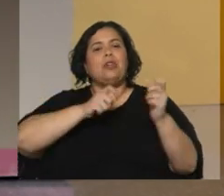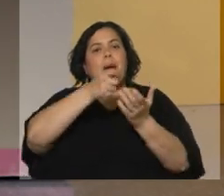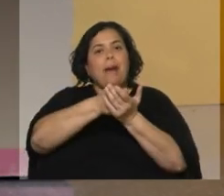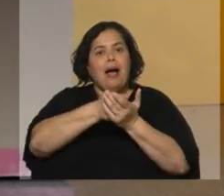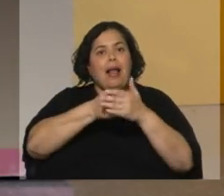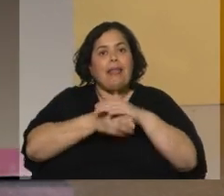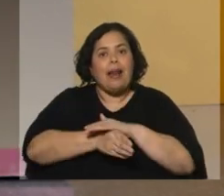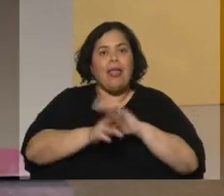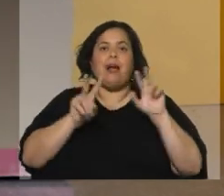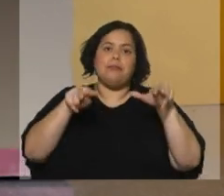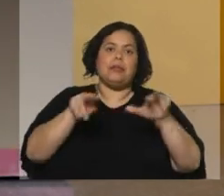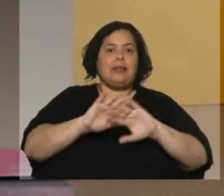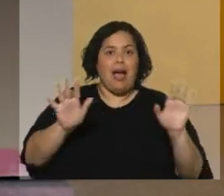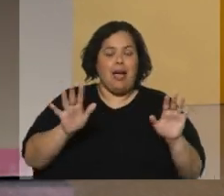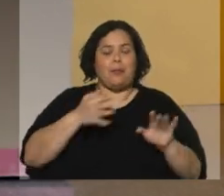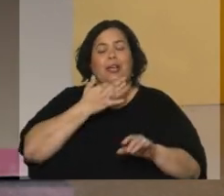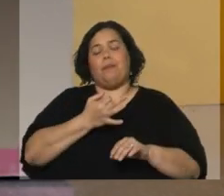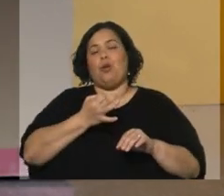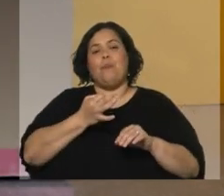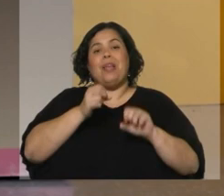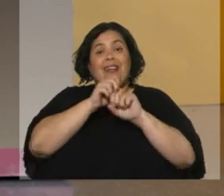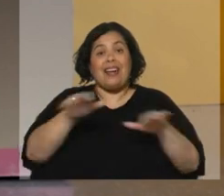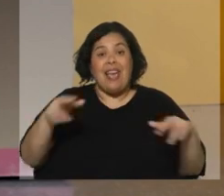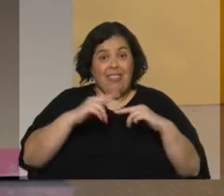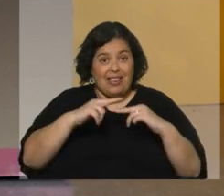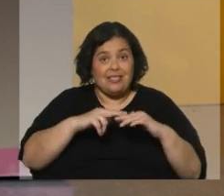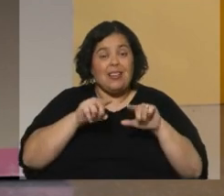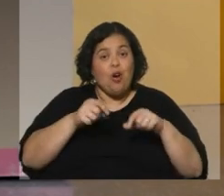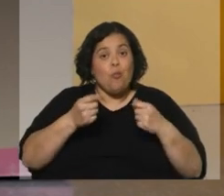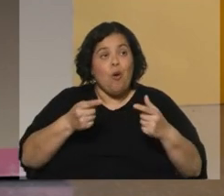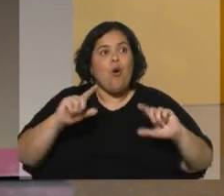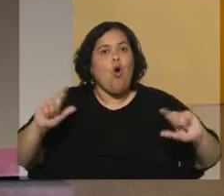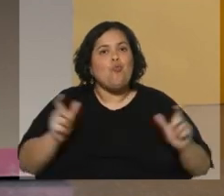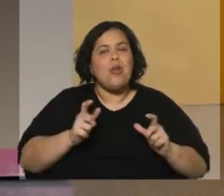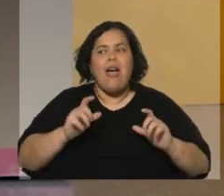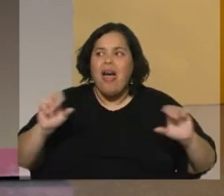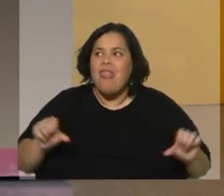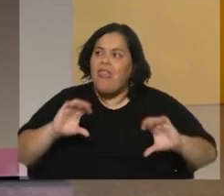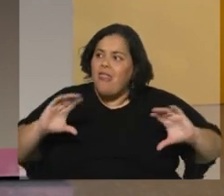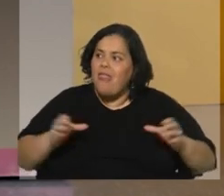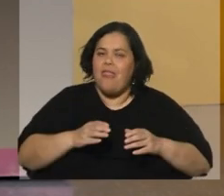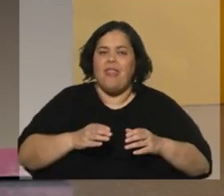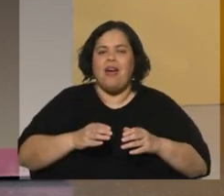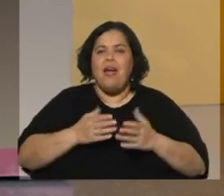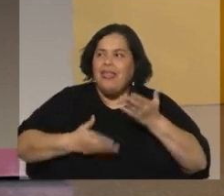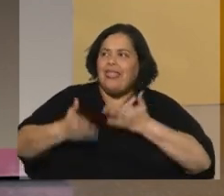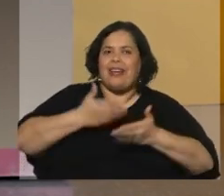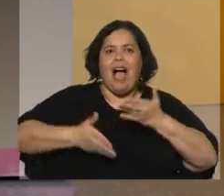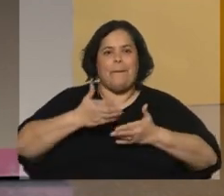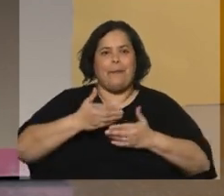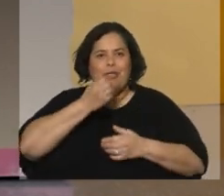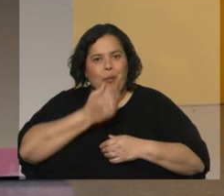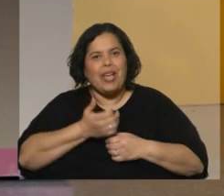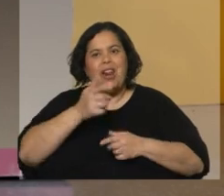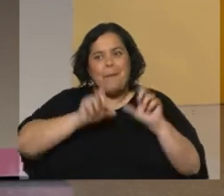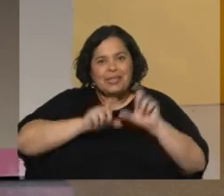que me parece que las redes por ejemplo han llegado también para eso para generar comunidad para para generar un intercambio para que la